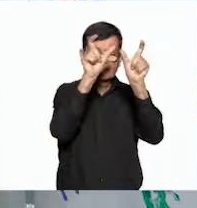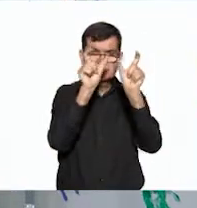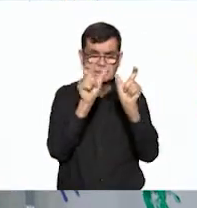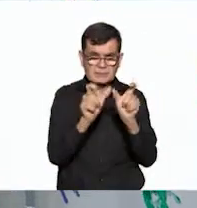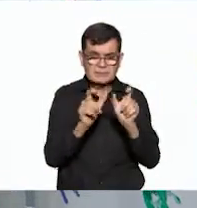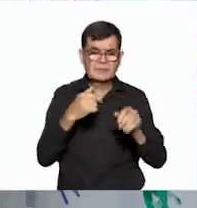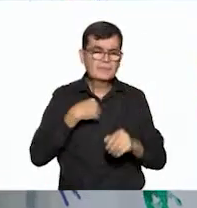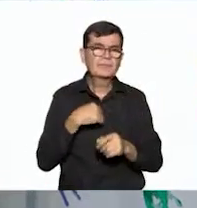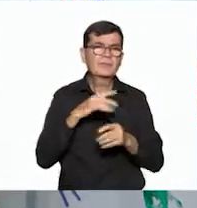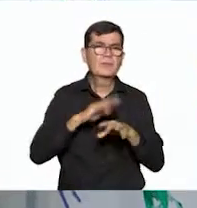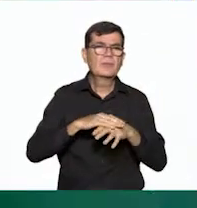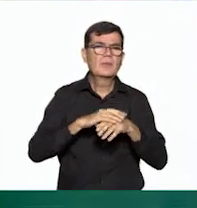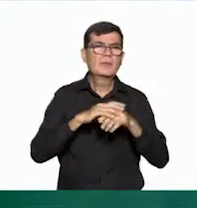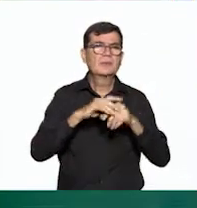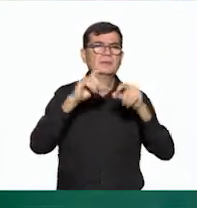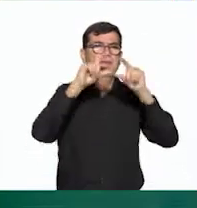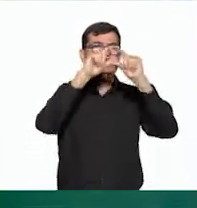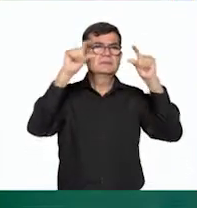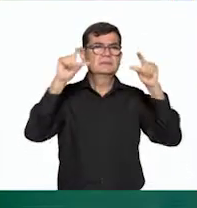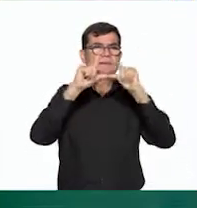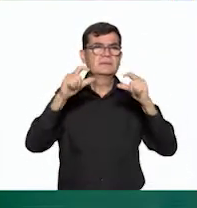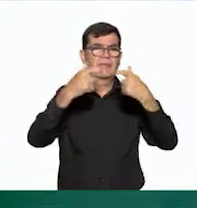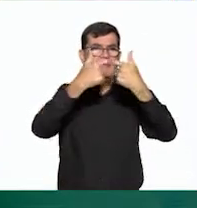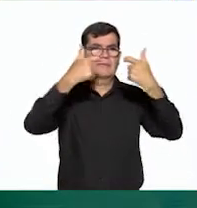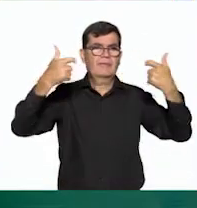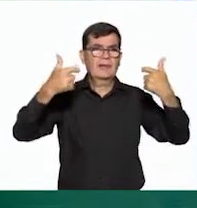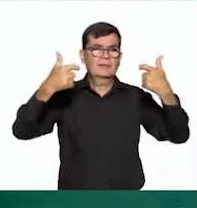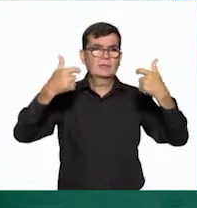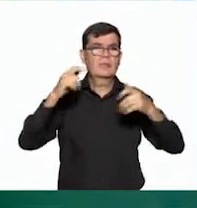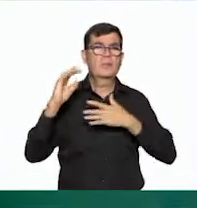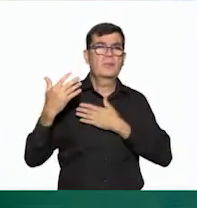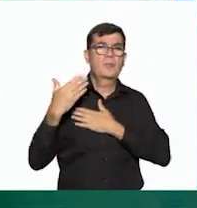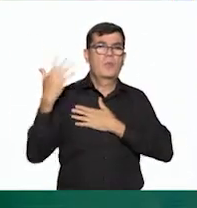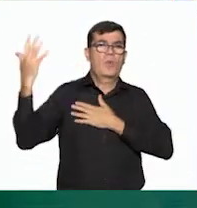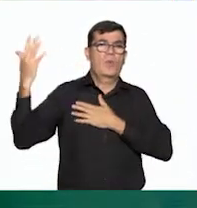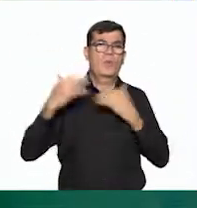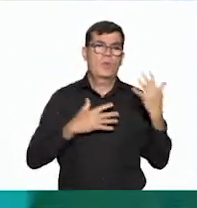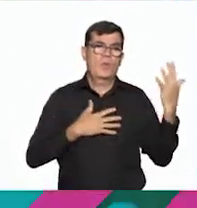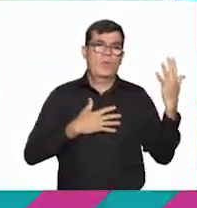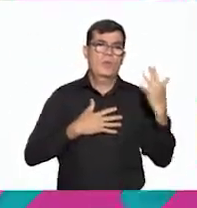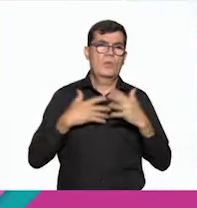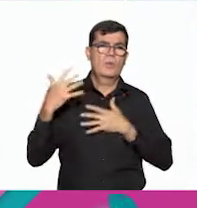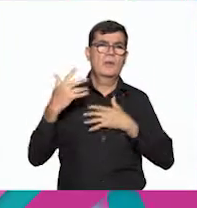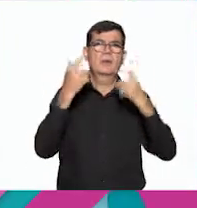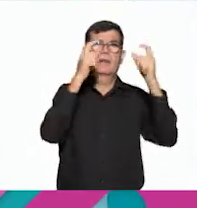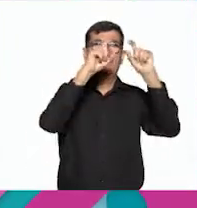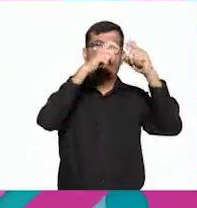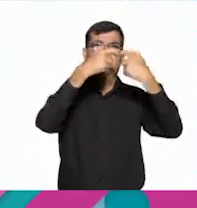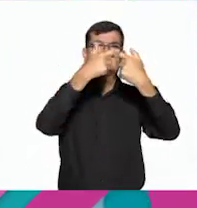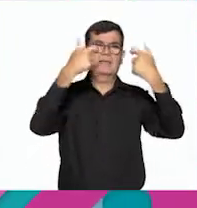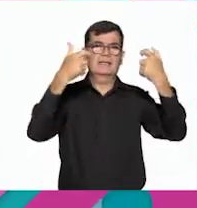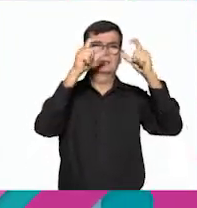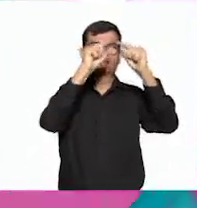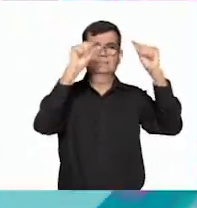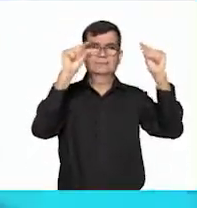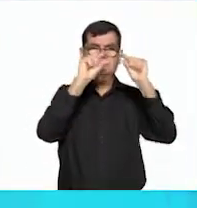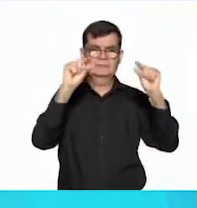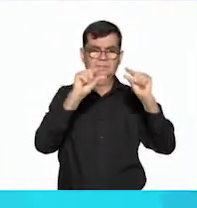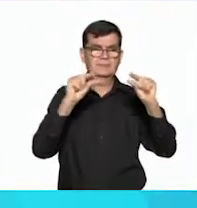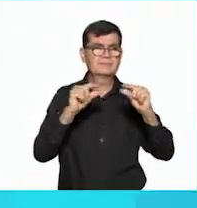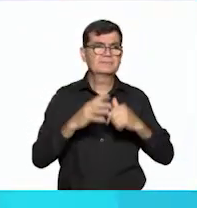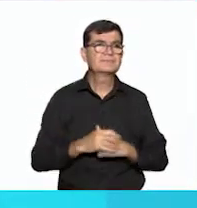ver... un texto que es el poema. A ver. Vamos a verlo. ¿Qué diferencia hay entre uno y el otro? Ahí lo